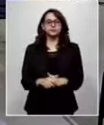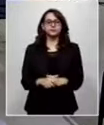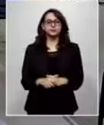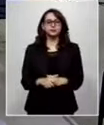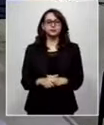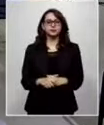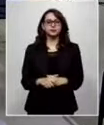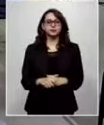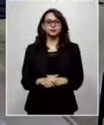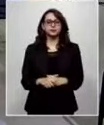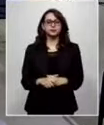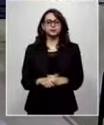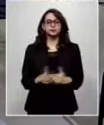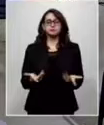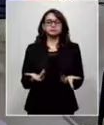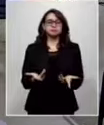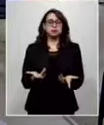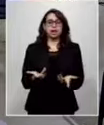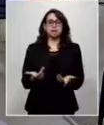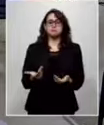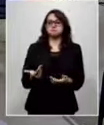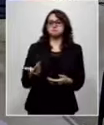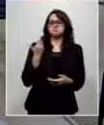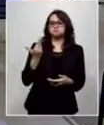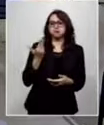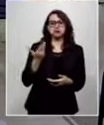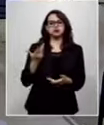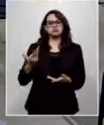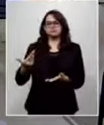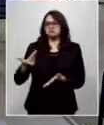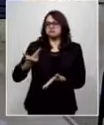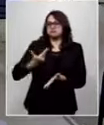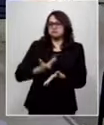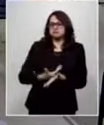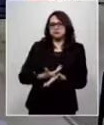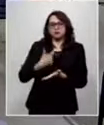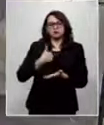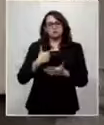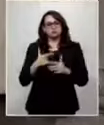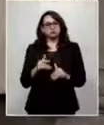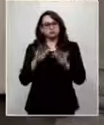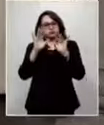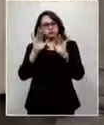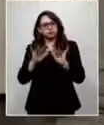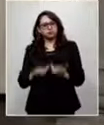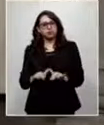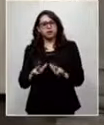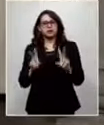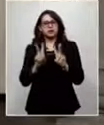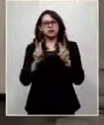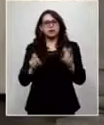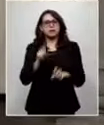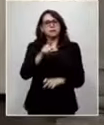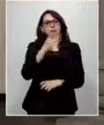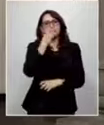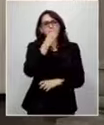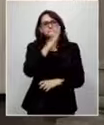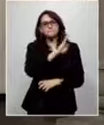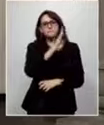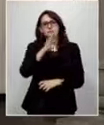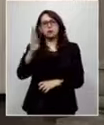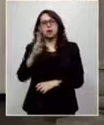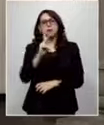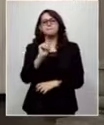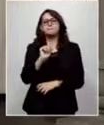Recientemente me pidieron un escrito para defender a la Biblioteca Palafoxiana,